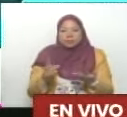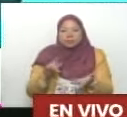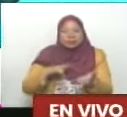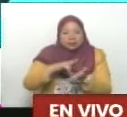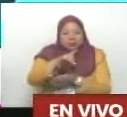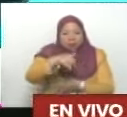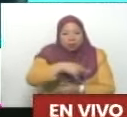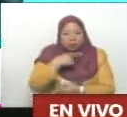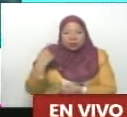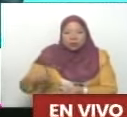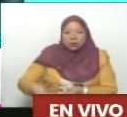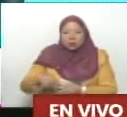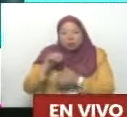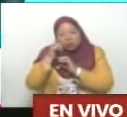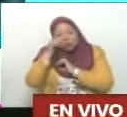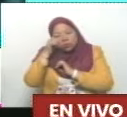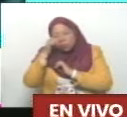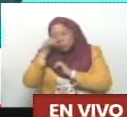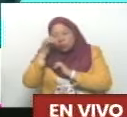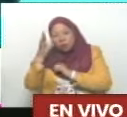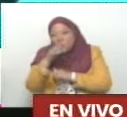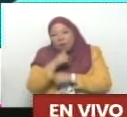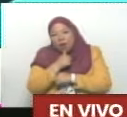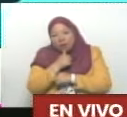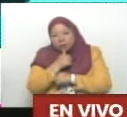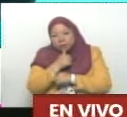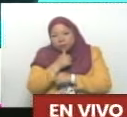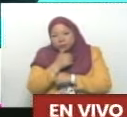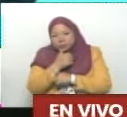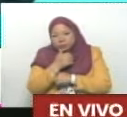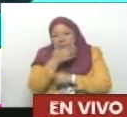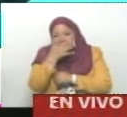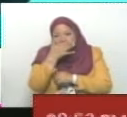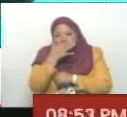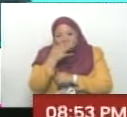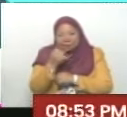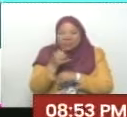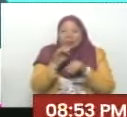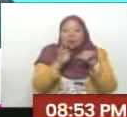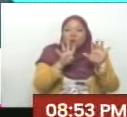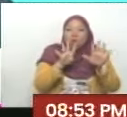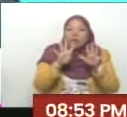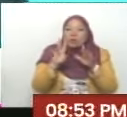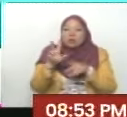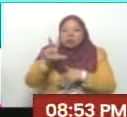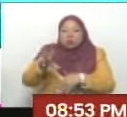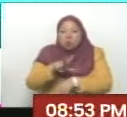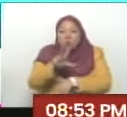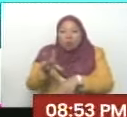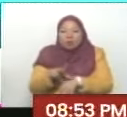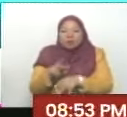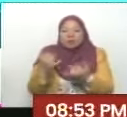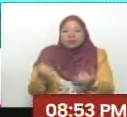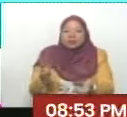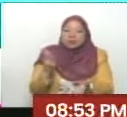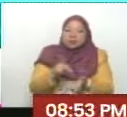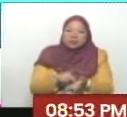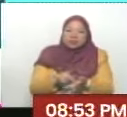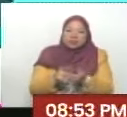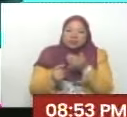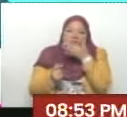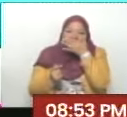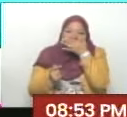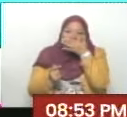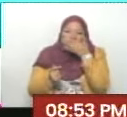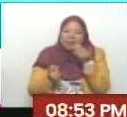aterrizando, no ha dormido, viene con el horario cambiado, tiene 48 horas sin dormir, pero aquí está al frente